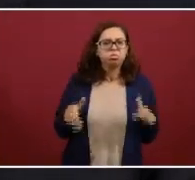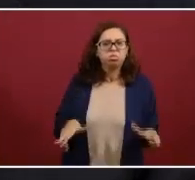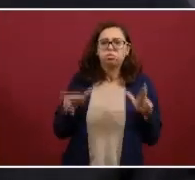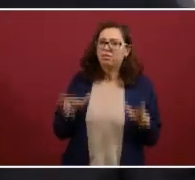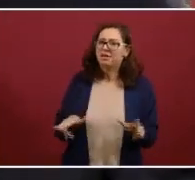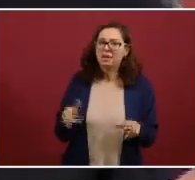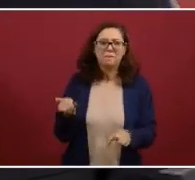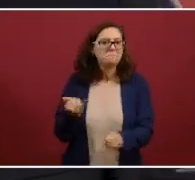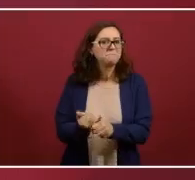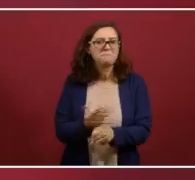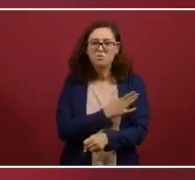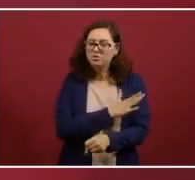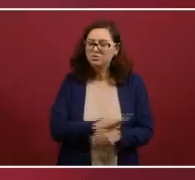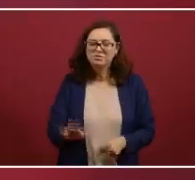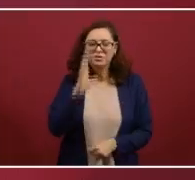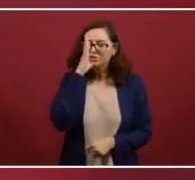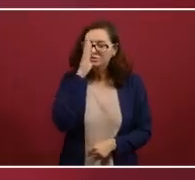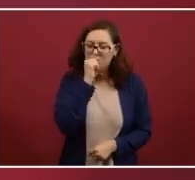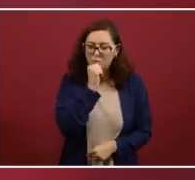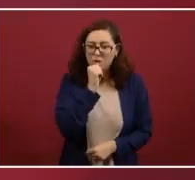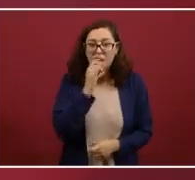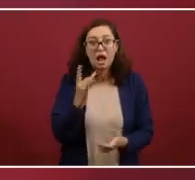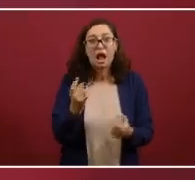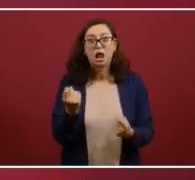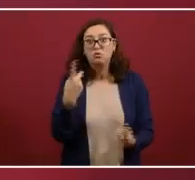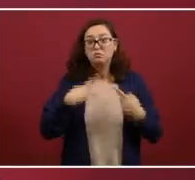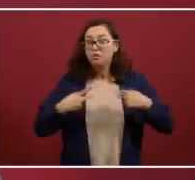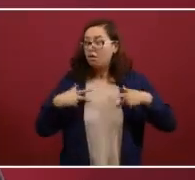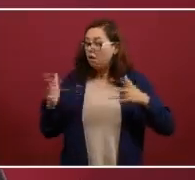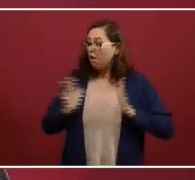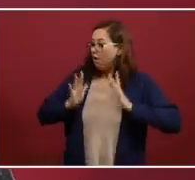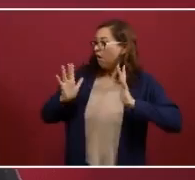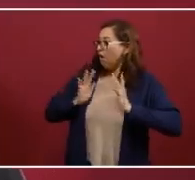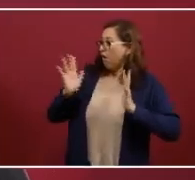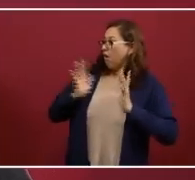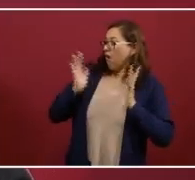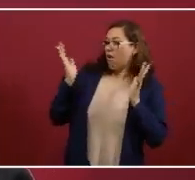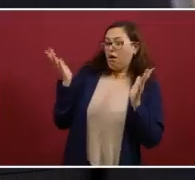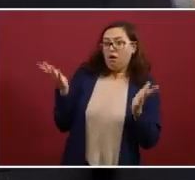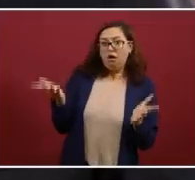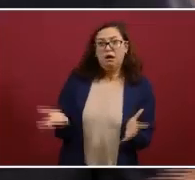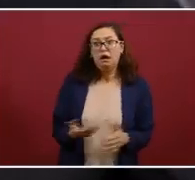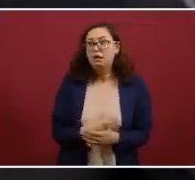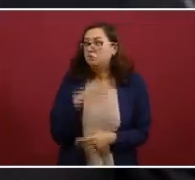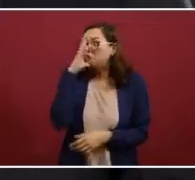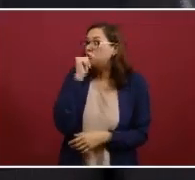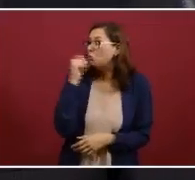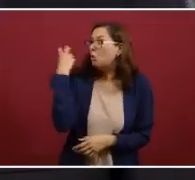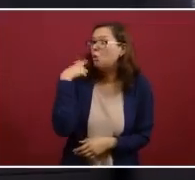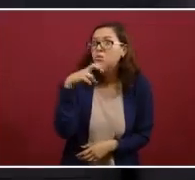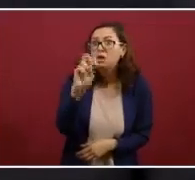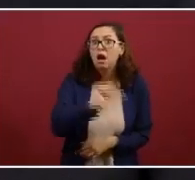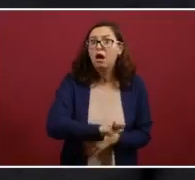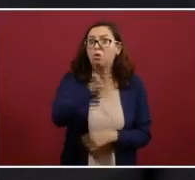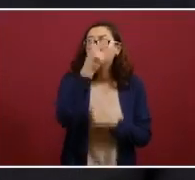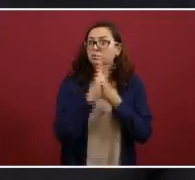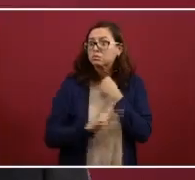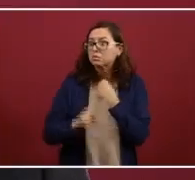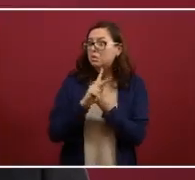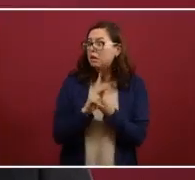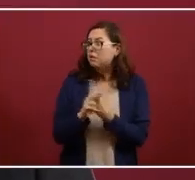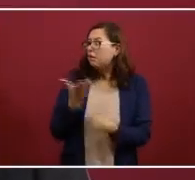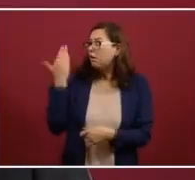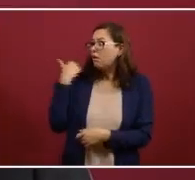Entonces, hay quienes se sorprenden porque ya no pueden viajar al extranjero como lo